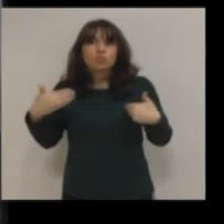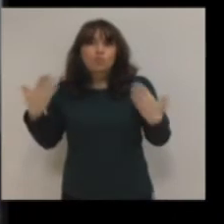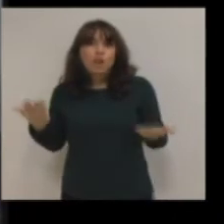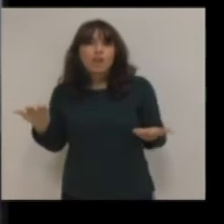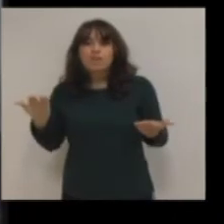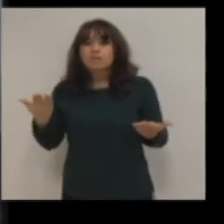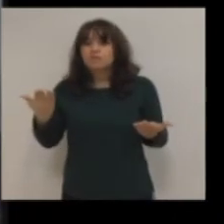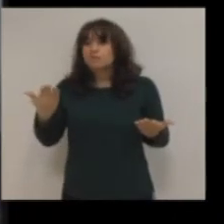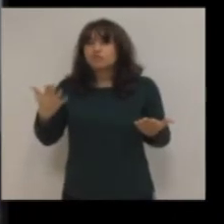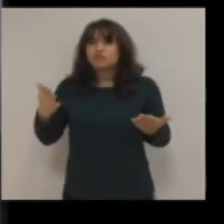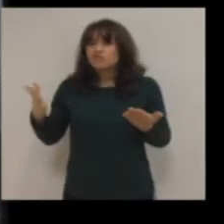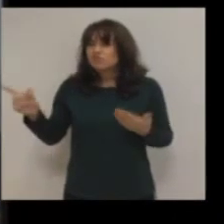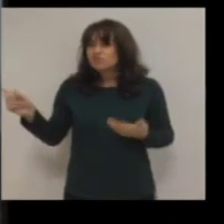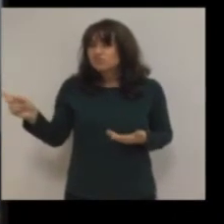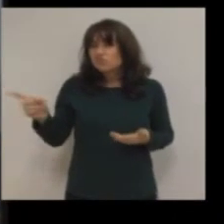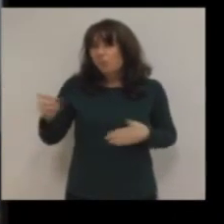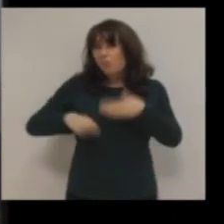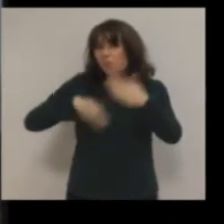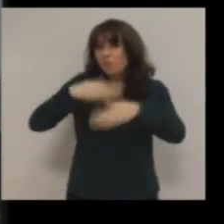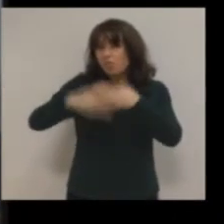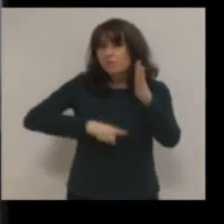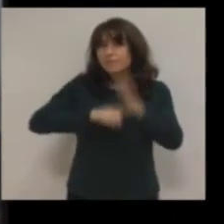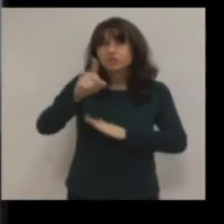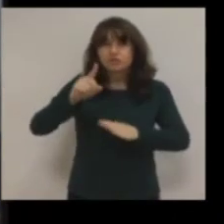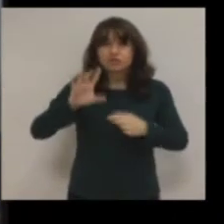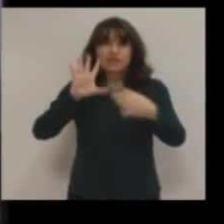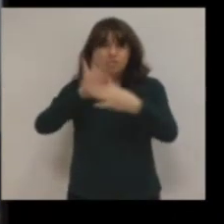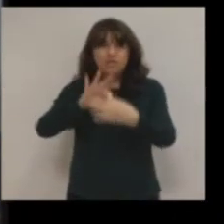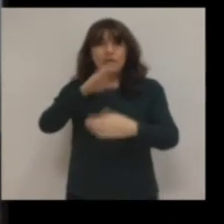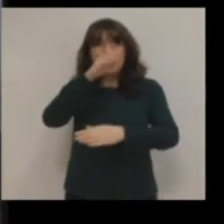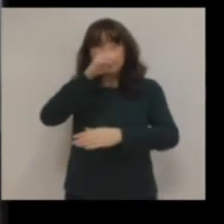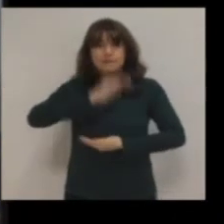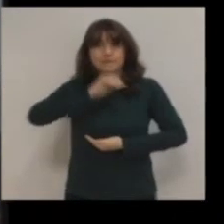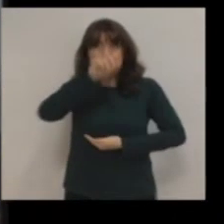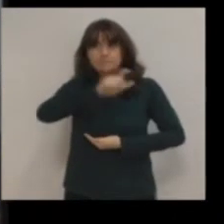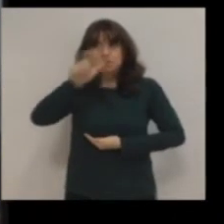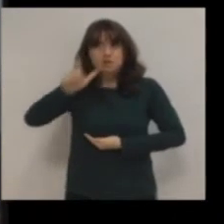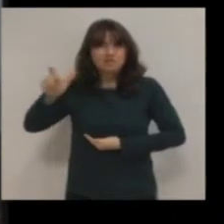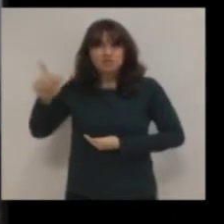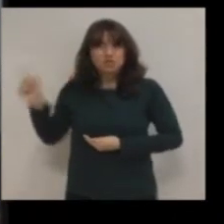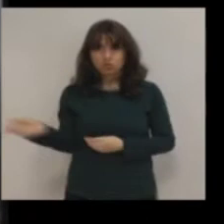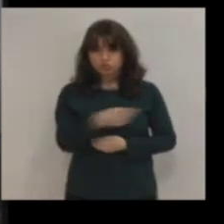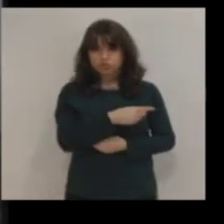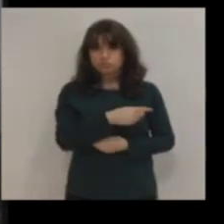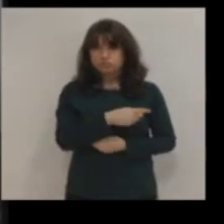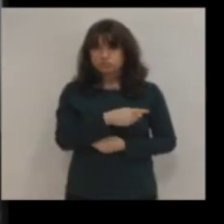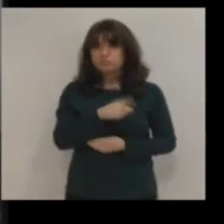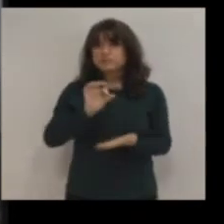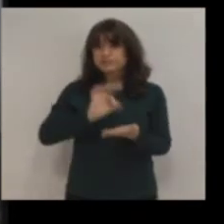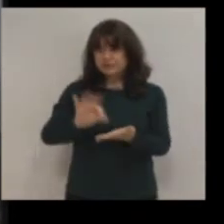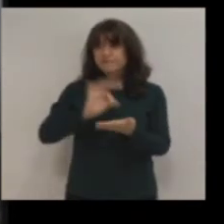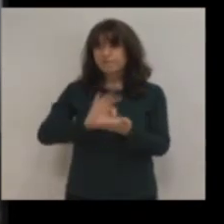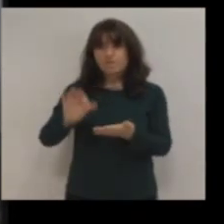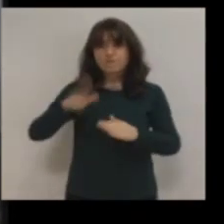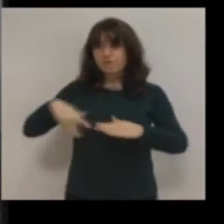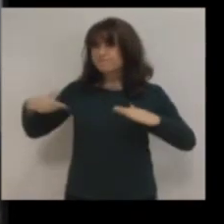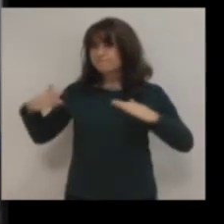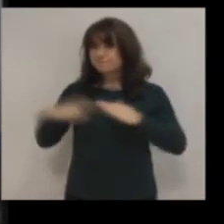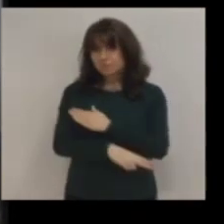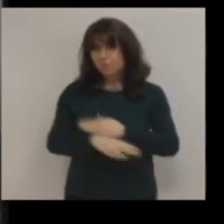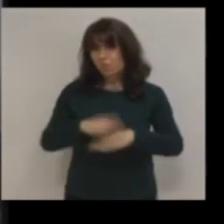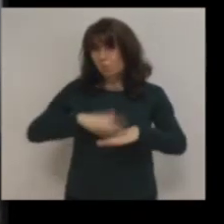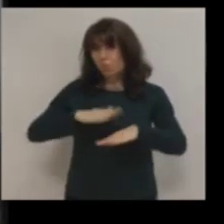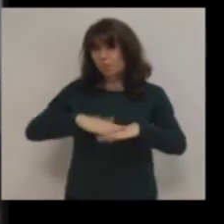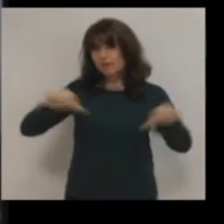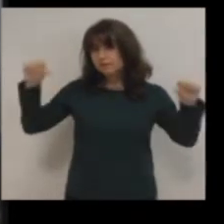los procedimientos relativos a la capacidad de las personas. Este servicio también fue recortado como consecuencia de la crisis y